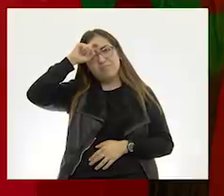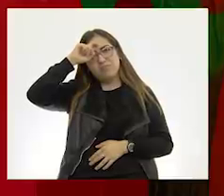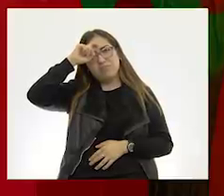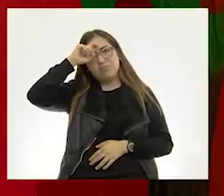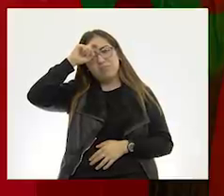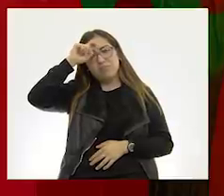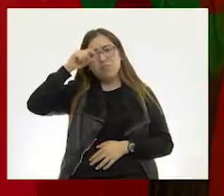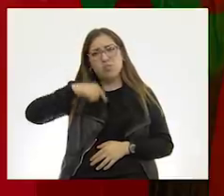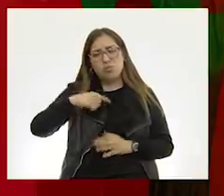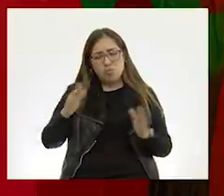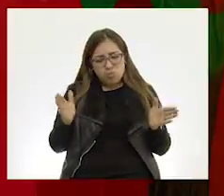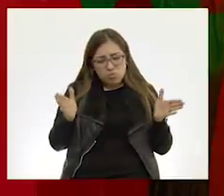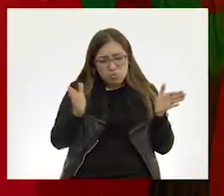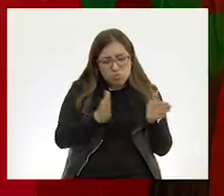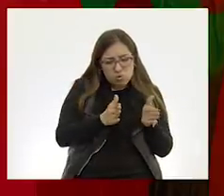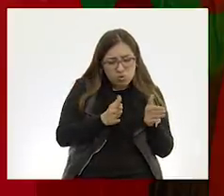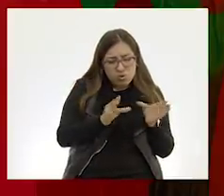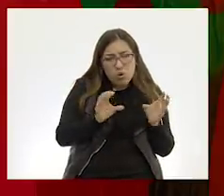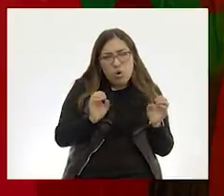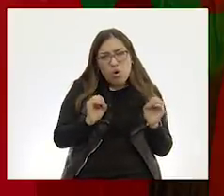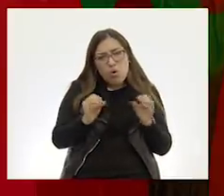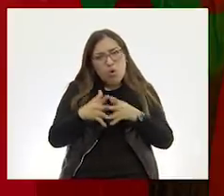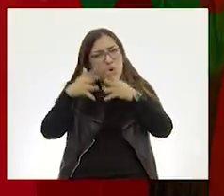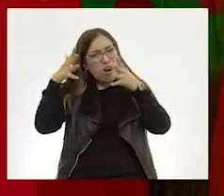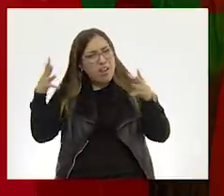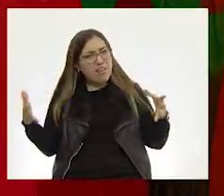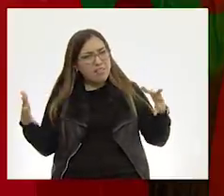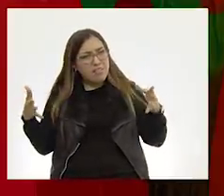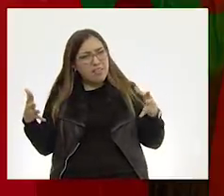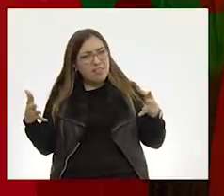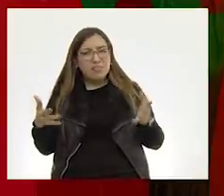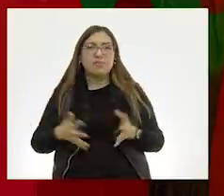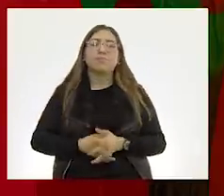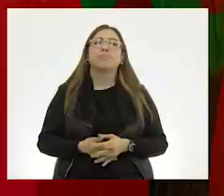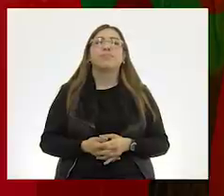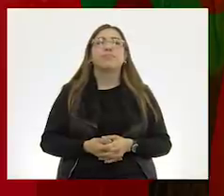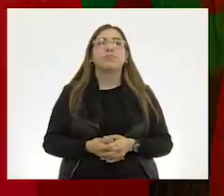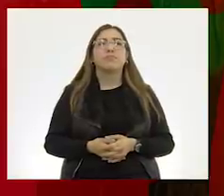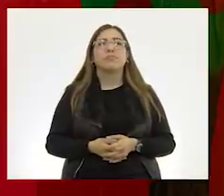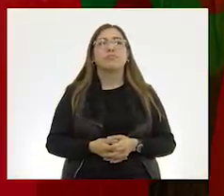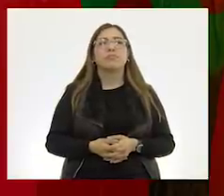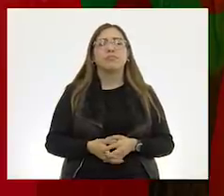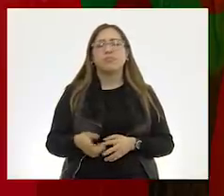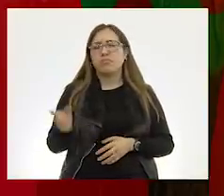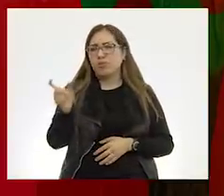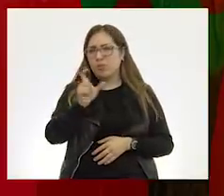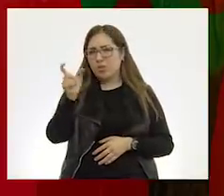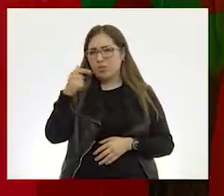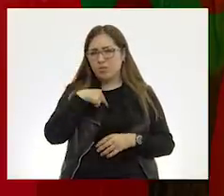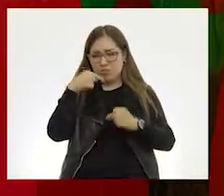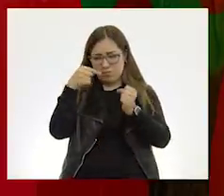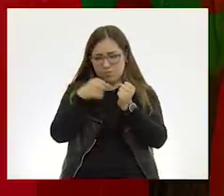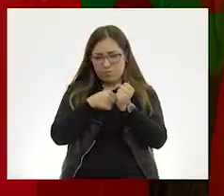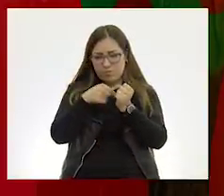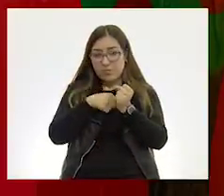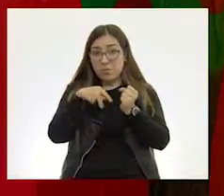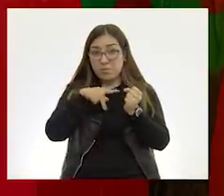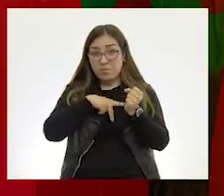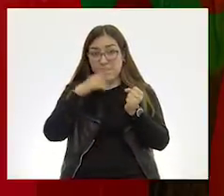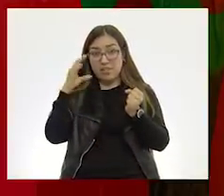¿estoy chico o estoy grande? Cuando me estaba escondiendo debajo de mi